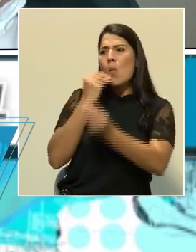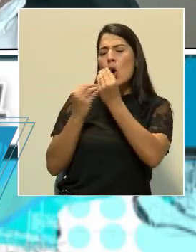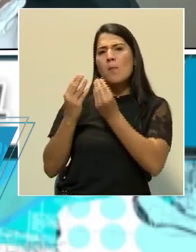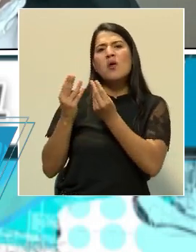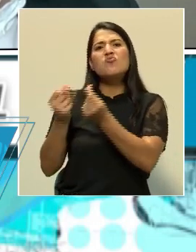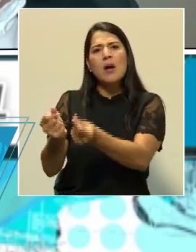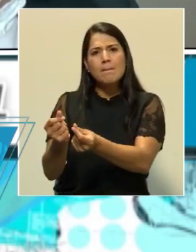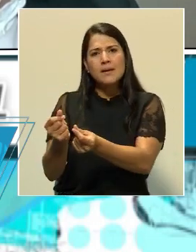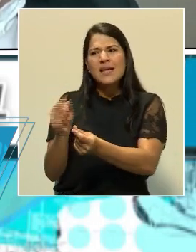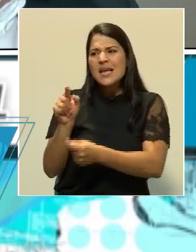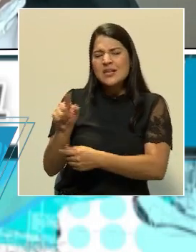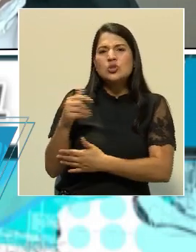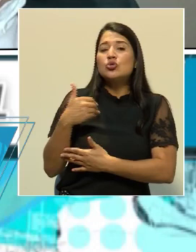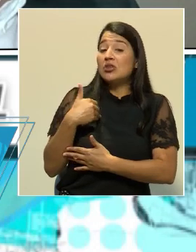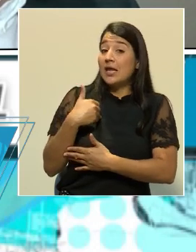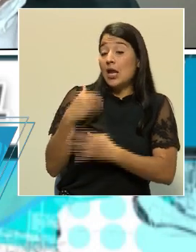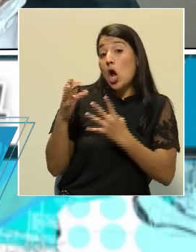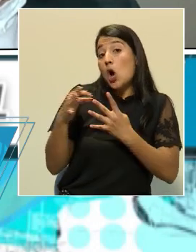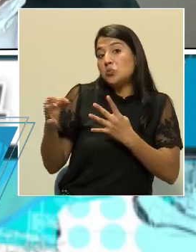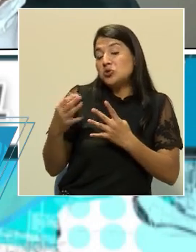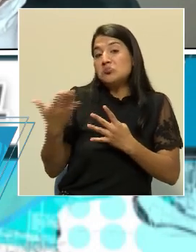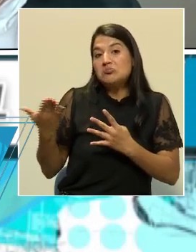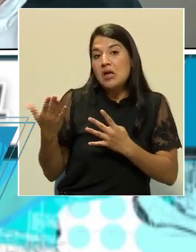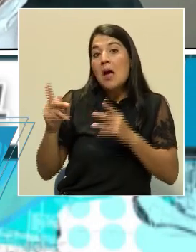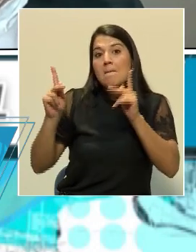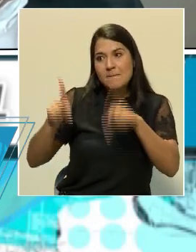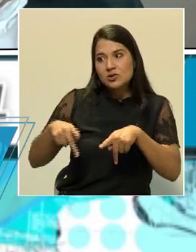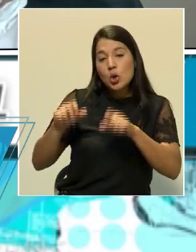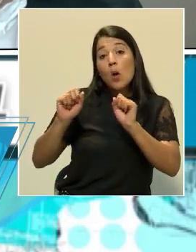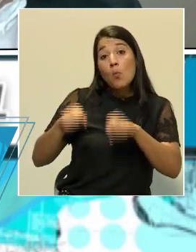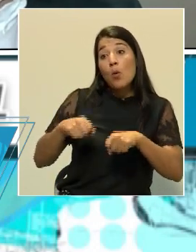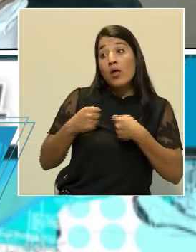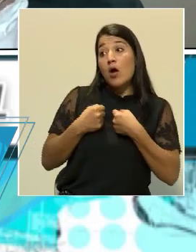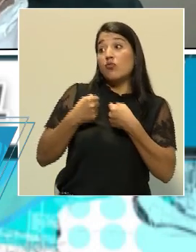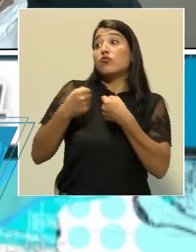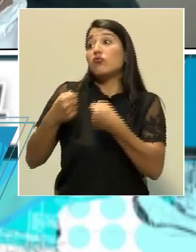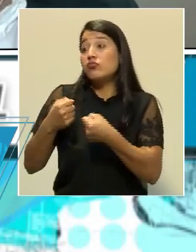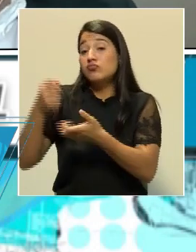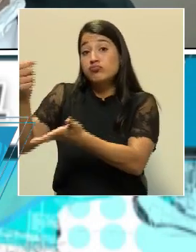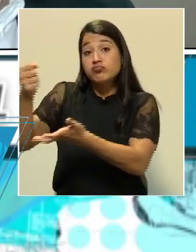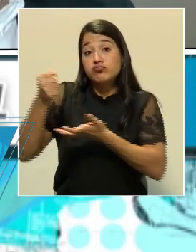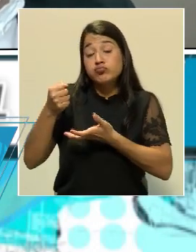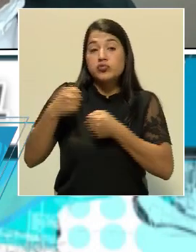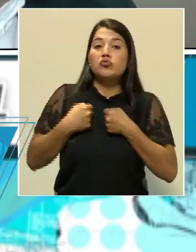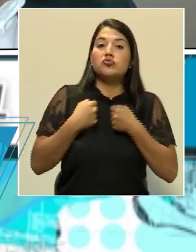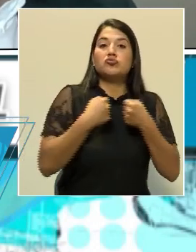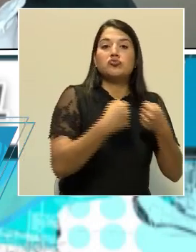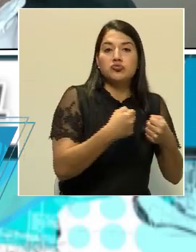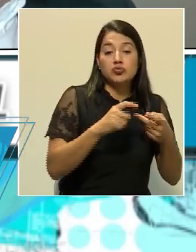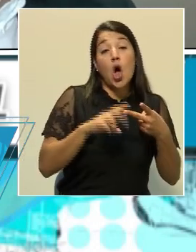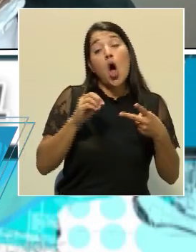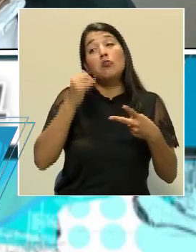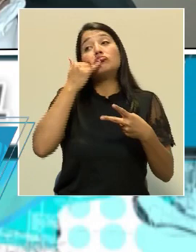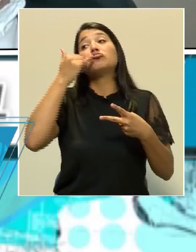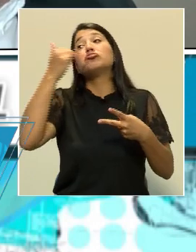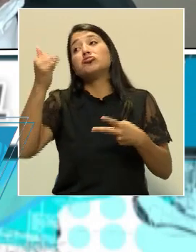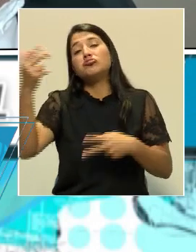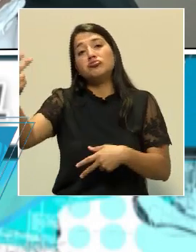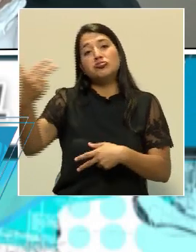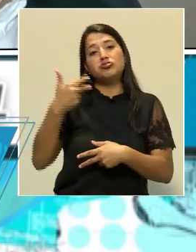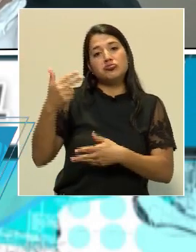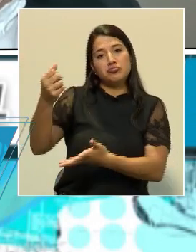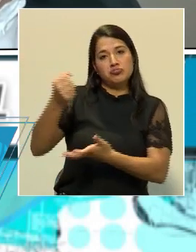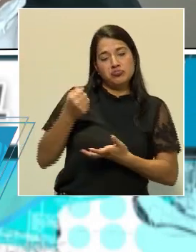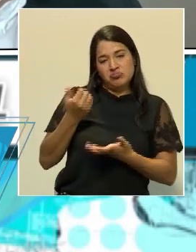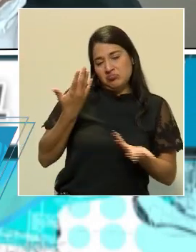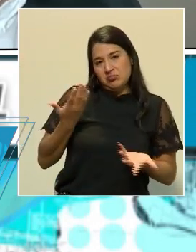rápidas, tienen al menos la opción de que la gente retire la comida o pida que se la entreguen a